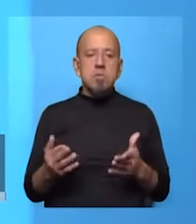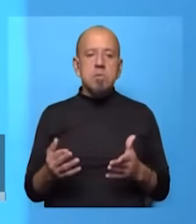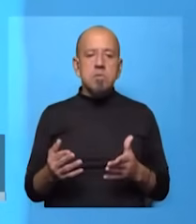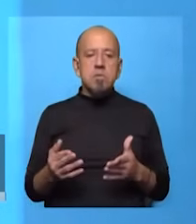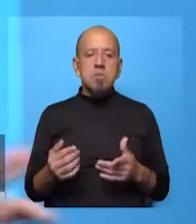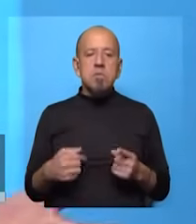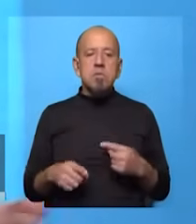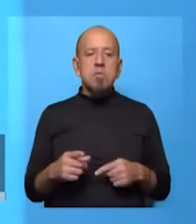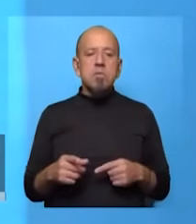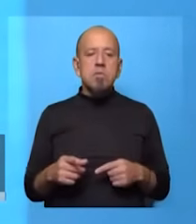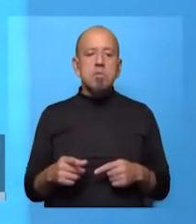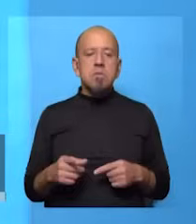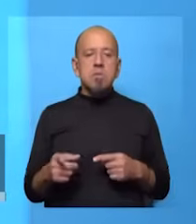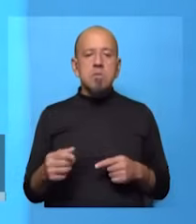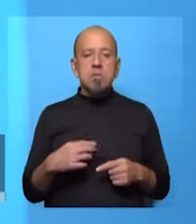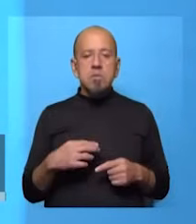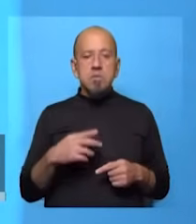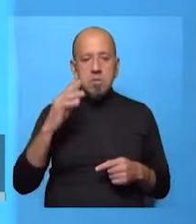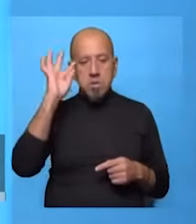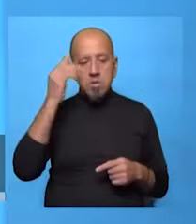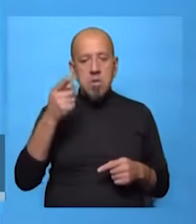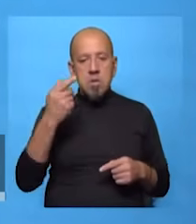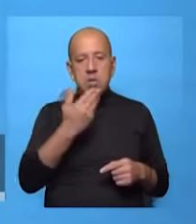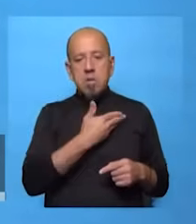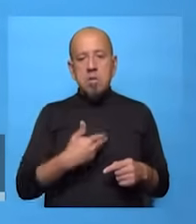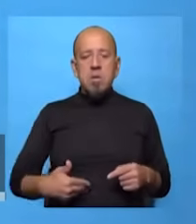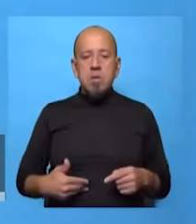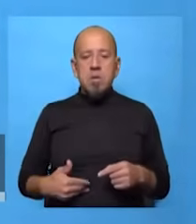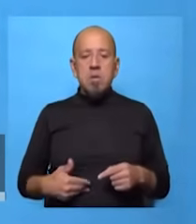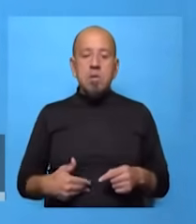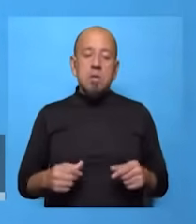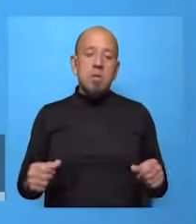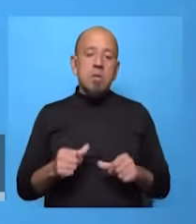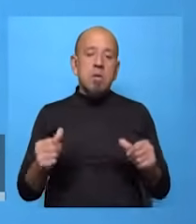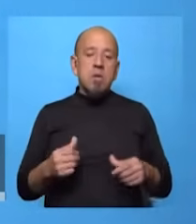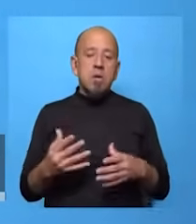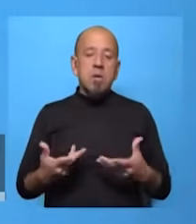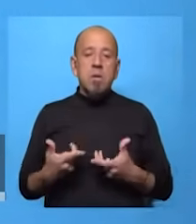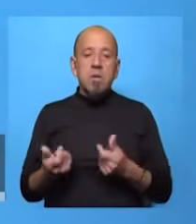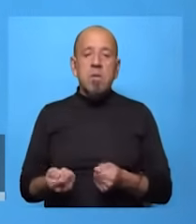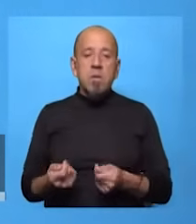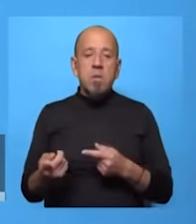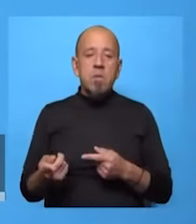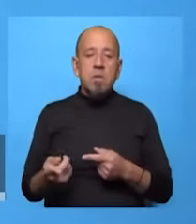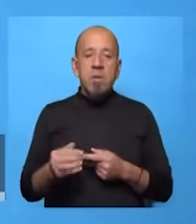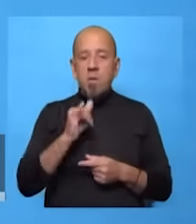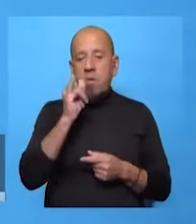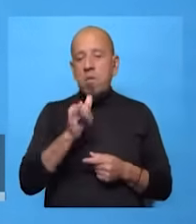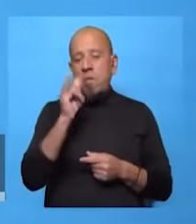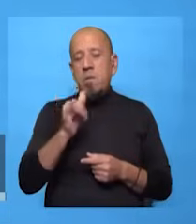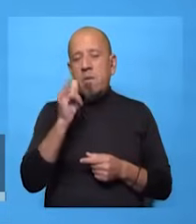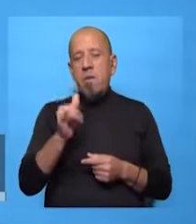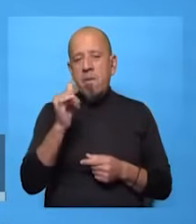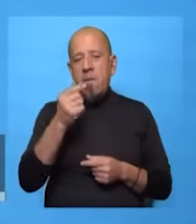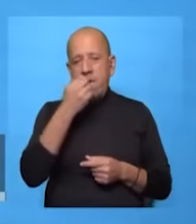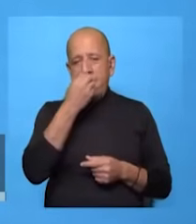resultados yo creo que ahí lo que está haciendo el presidente saliendo a respaldar a su candidato de alguna manera fortaleciendo el relato y el discurso de los